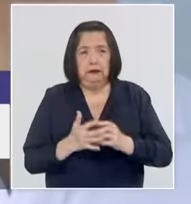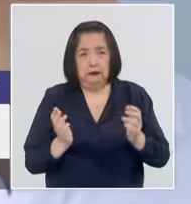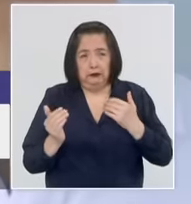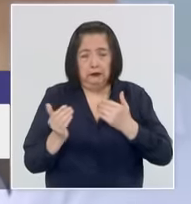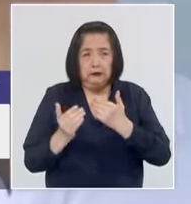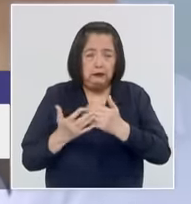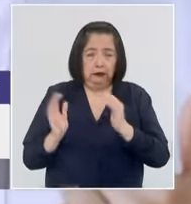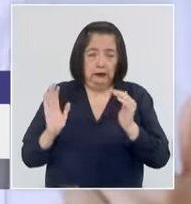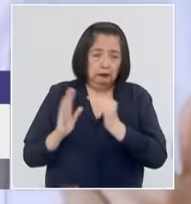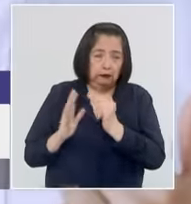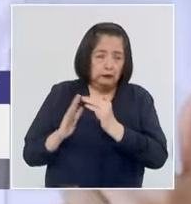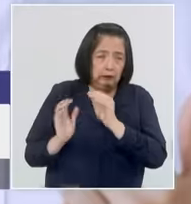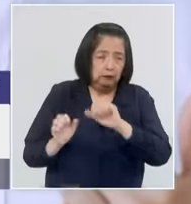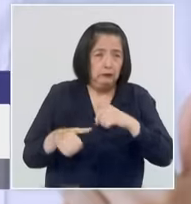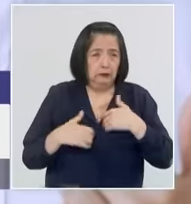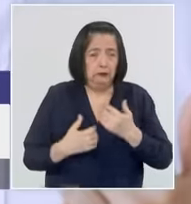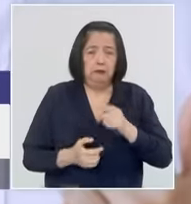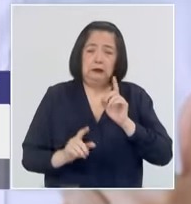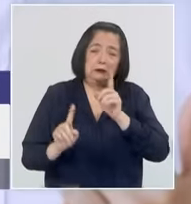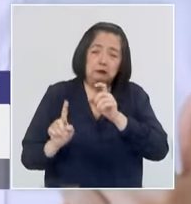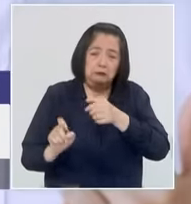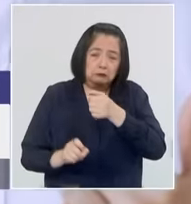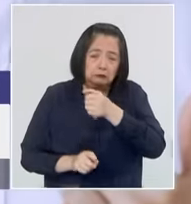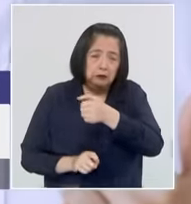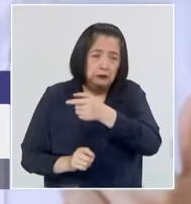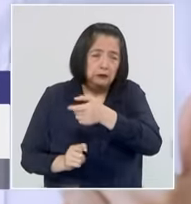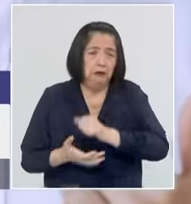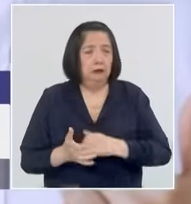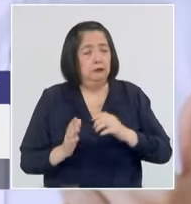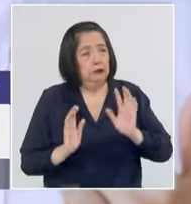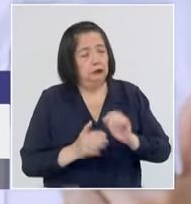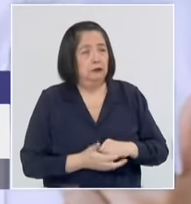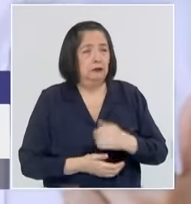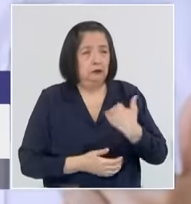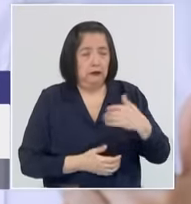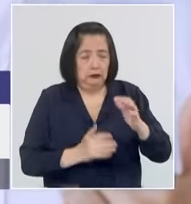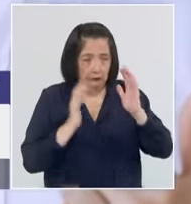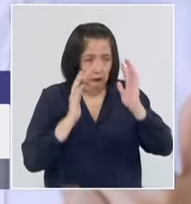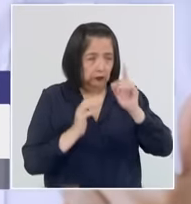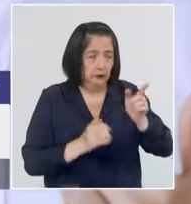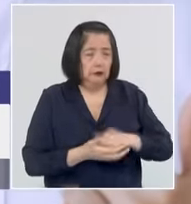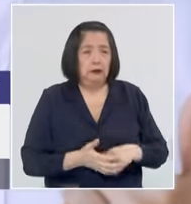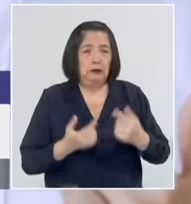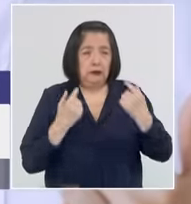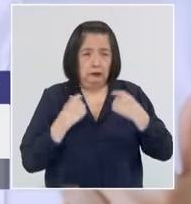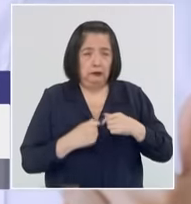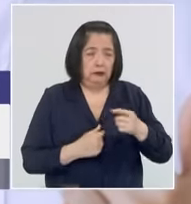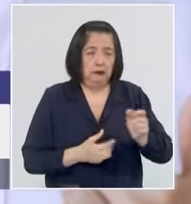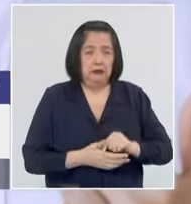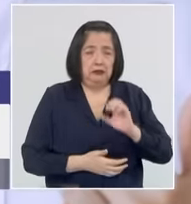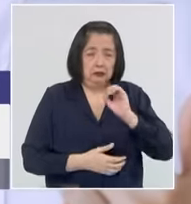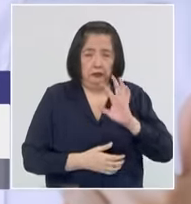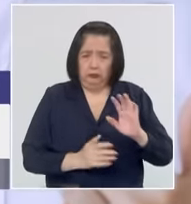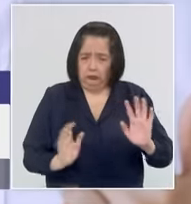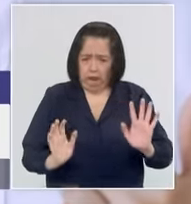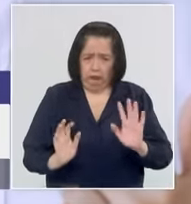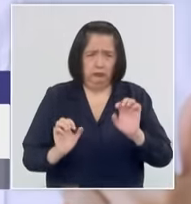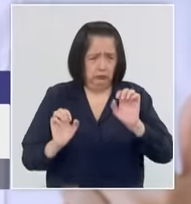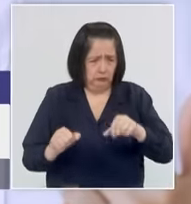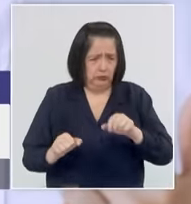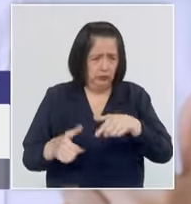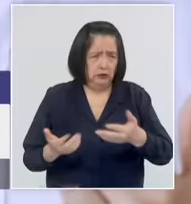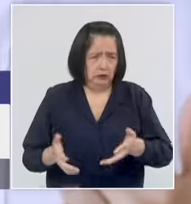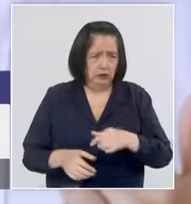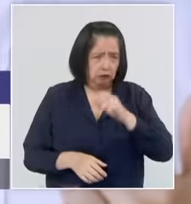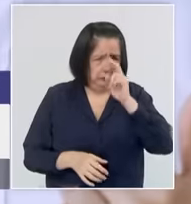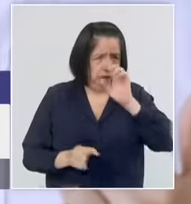la zona, tratando de poder tomar una declaración de su parte. Y bueno, como hemos escuchado a la doctora Valtra, ella ha desmentido, ha dicho que él se encuentra en el